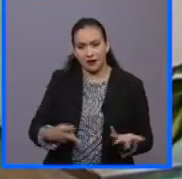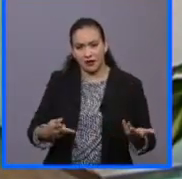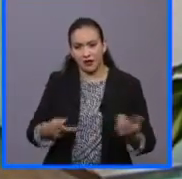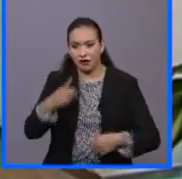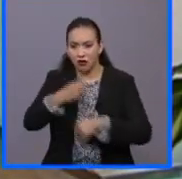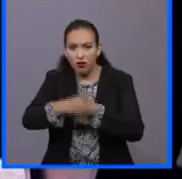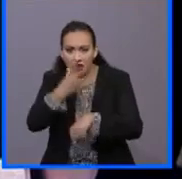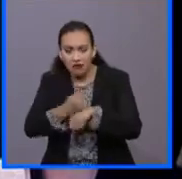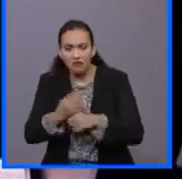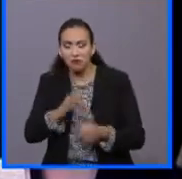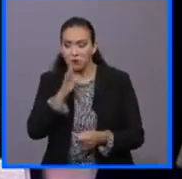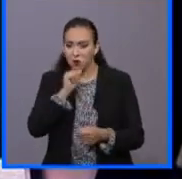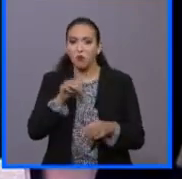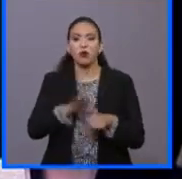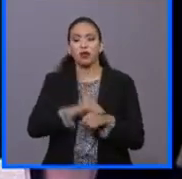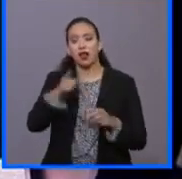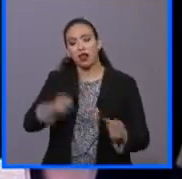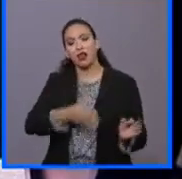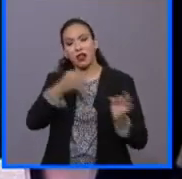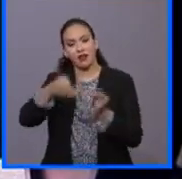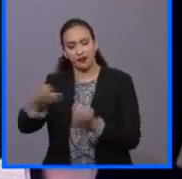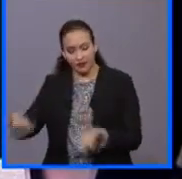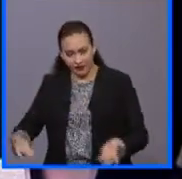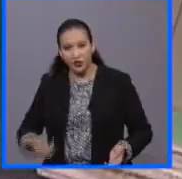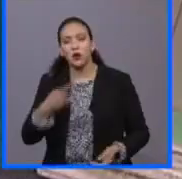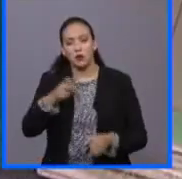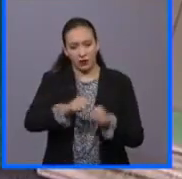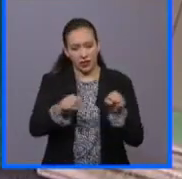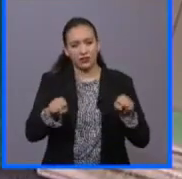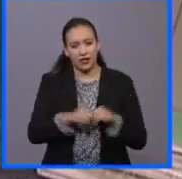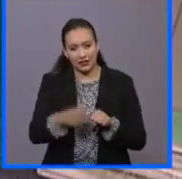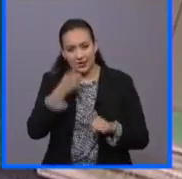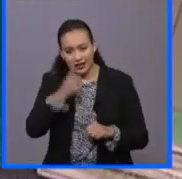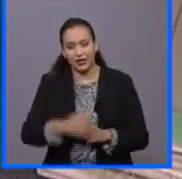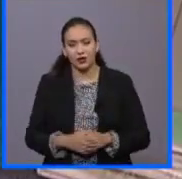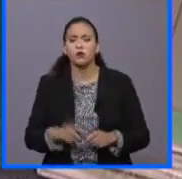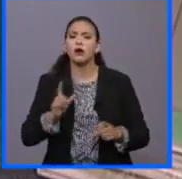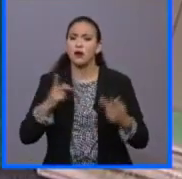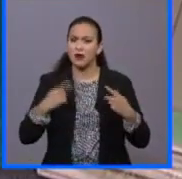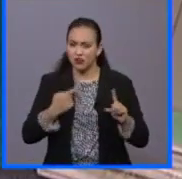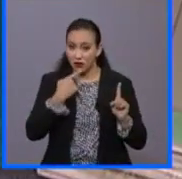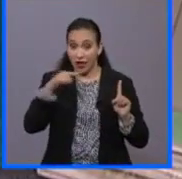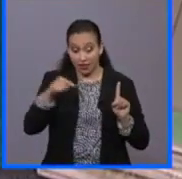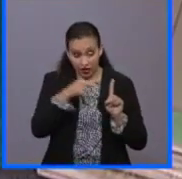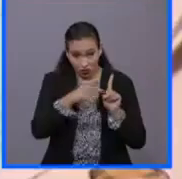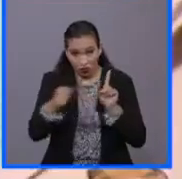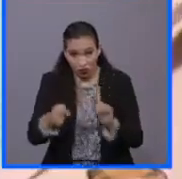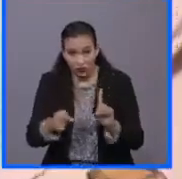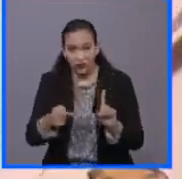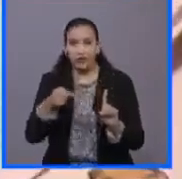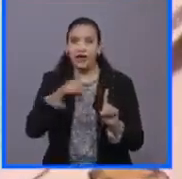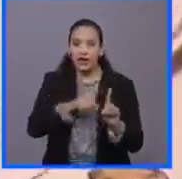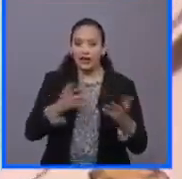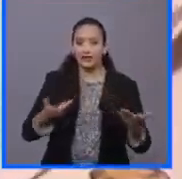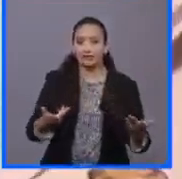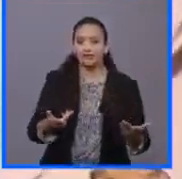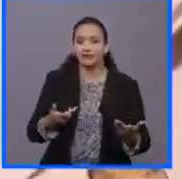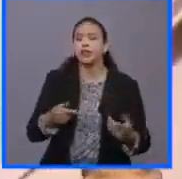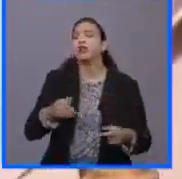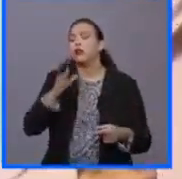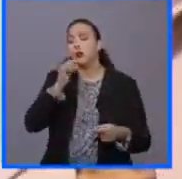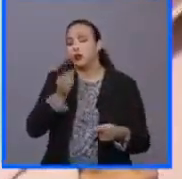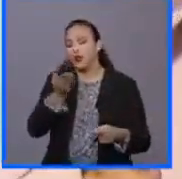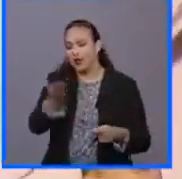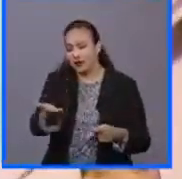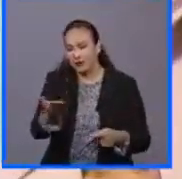daño. En el caso concreto, la sala determinó que el denunciante de los delitos no contaba con legitimación para reclamar